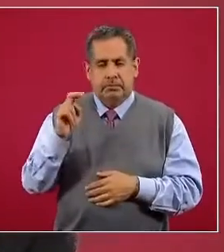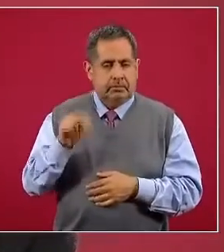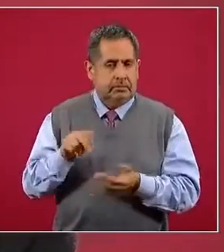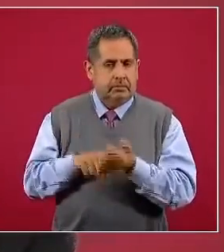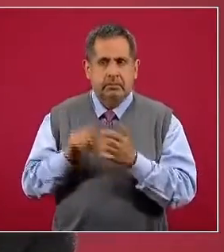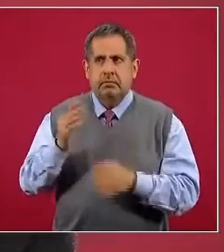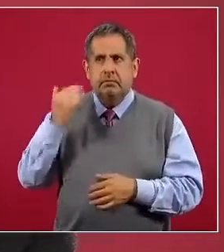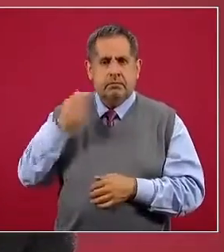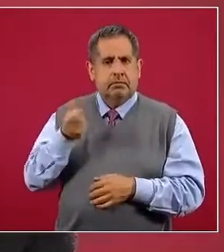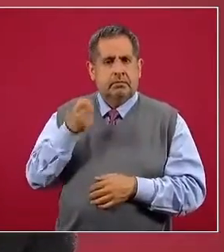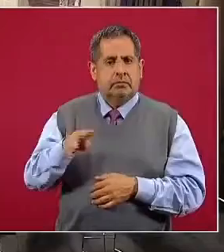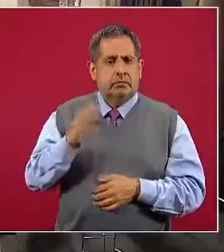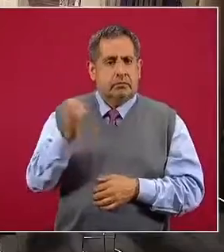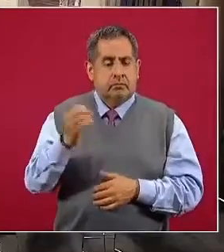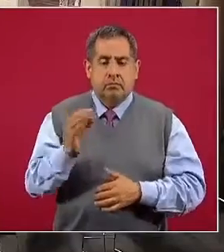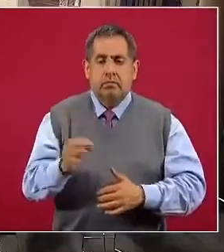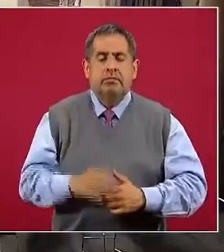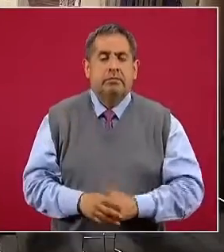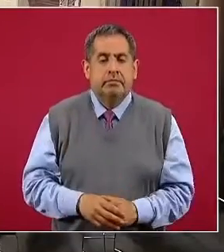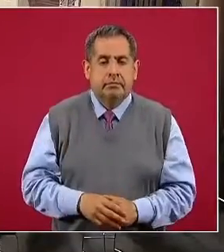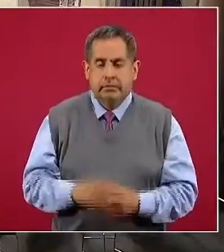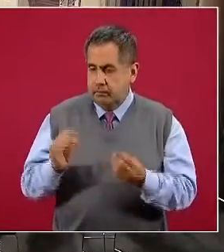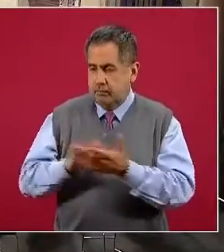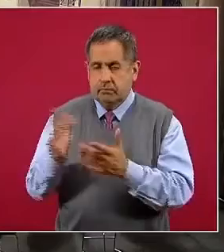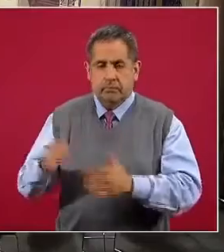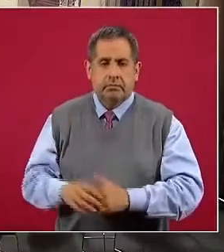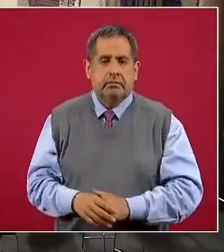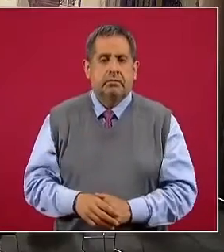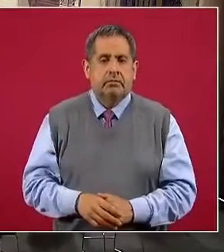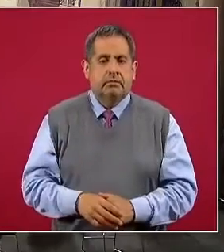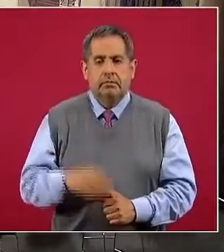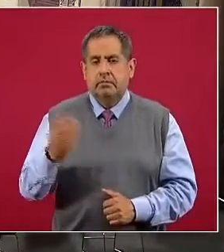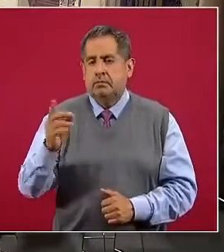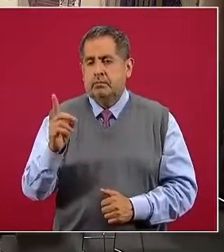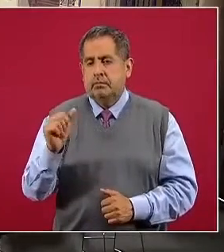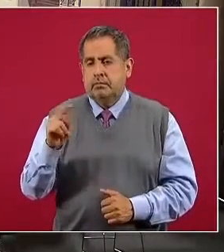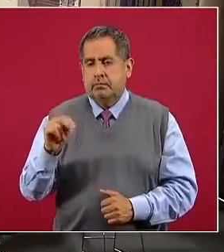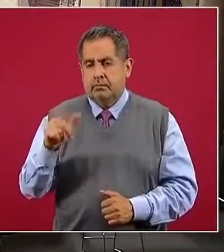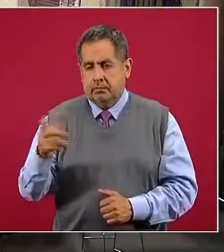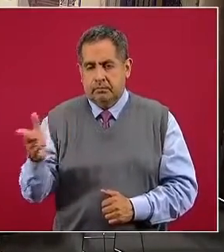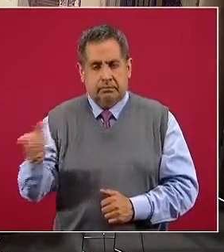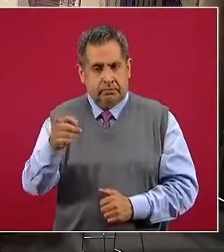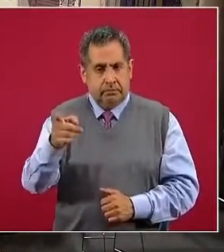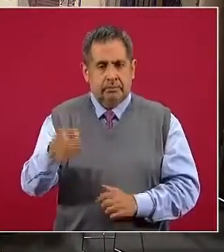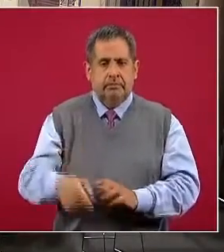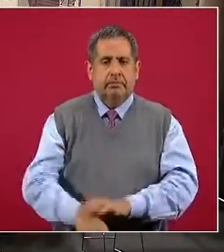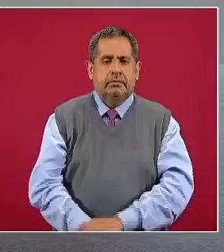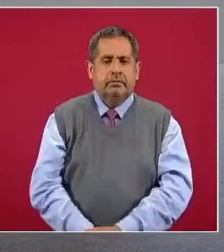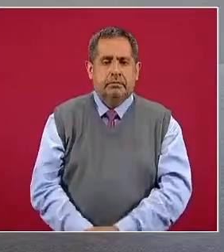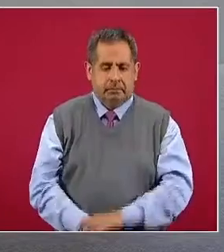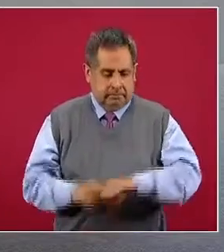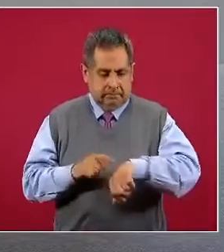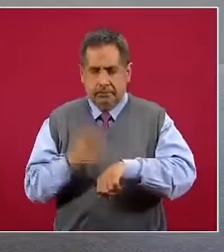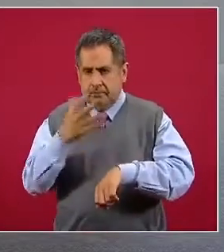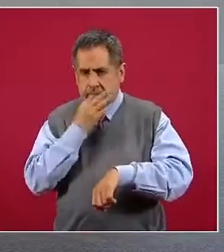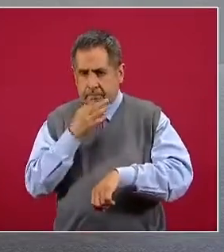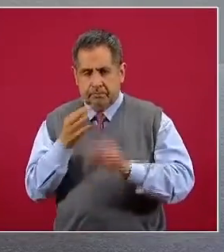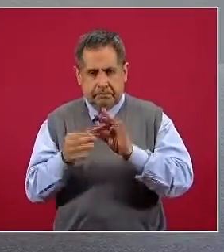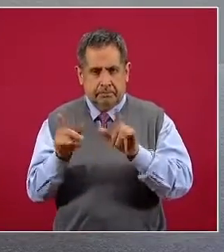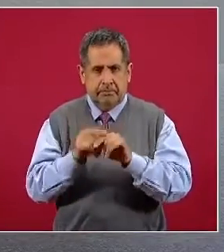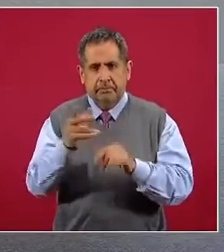el pasado 19 de octubre. Muchas gracias. Daniel Blancas, de Crónica. Nos quedan 5 minutos.